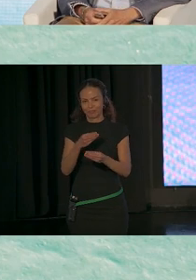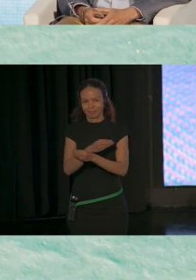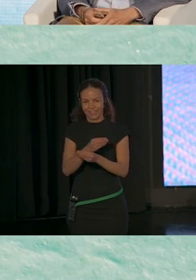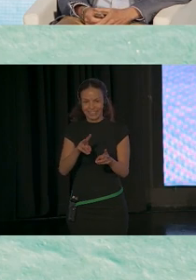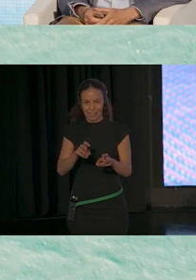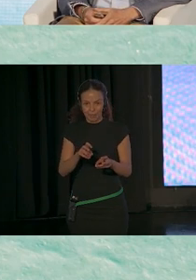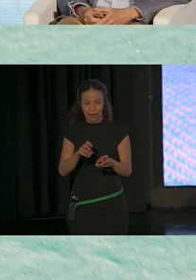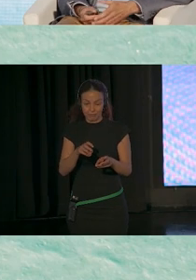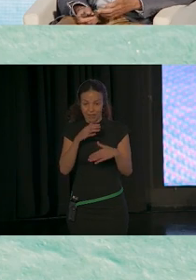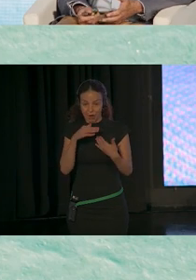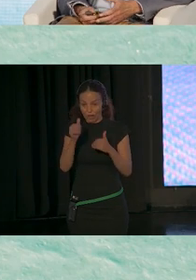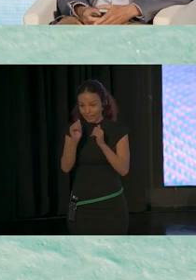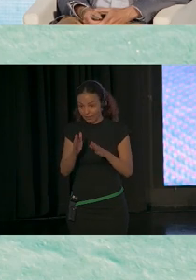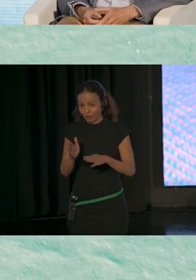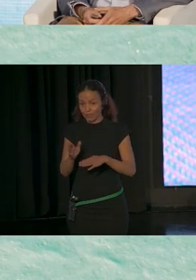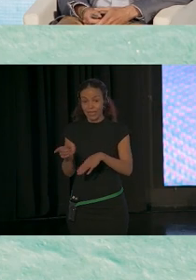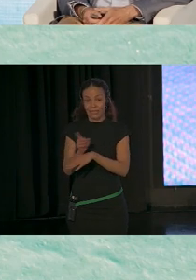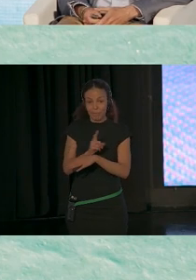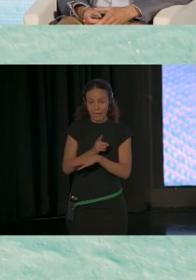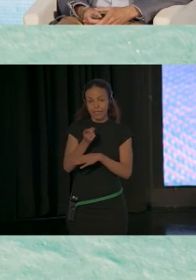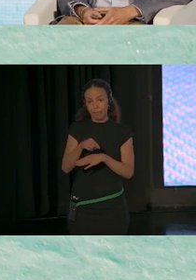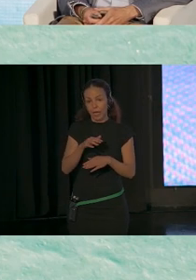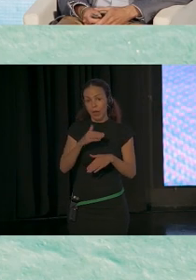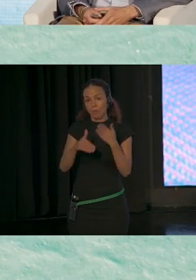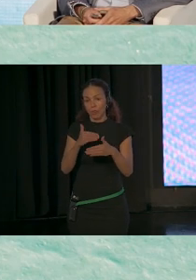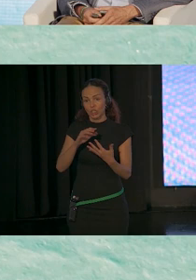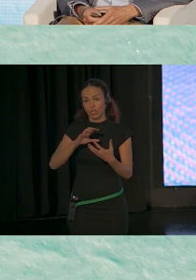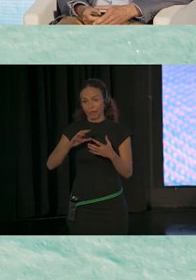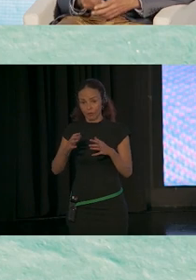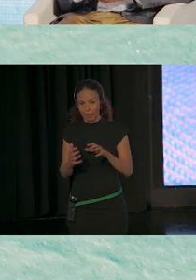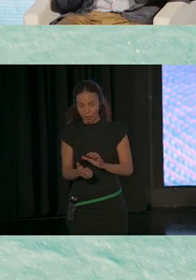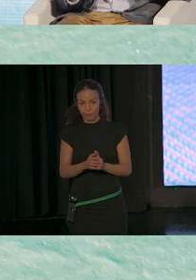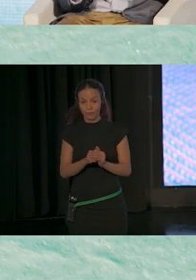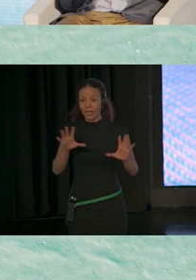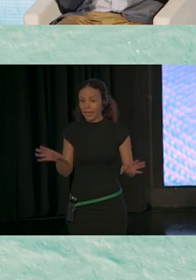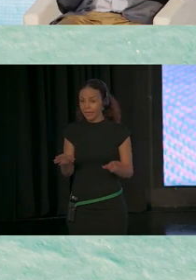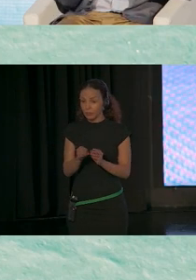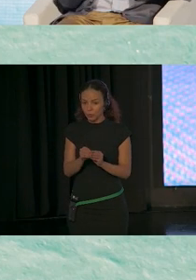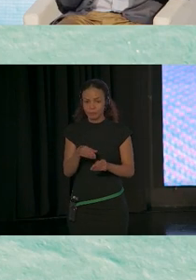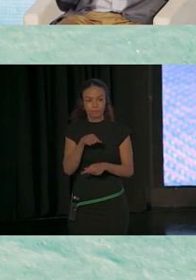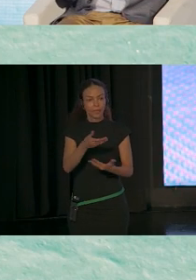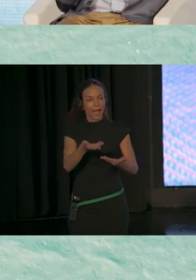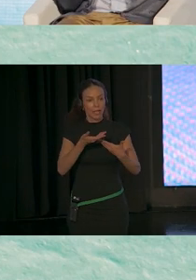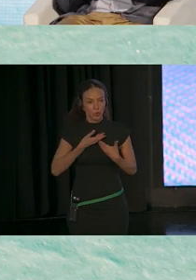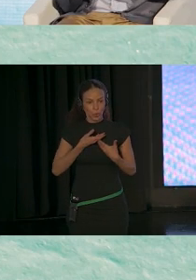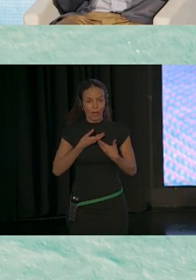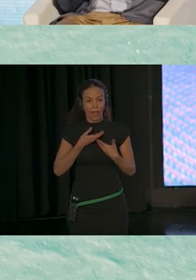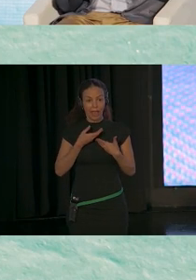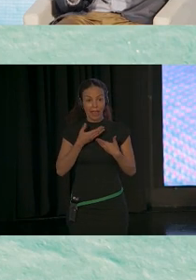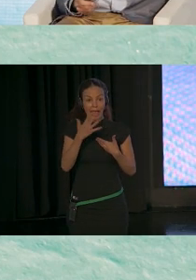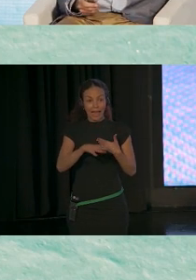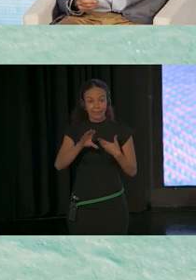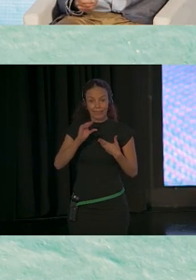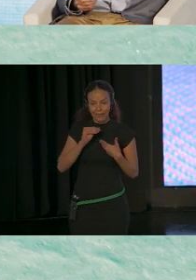este caso es la atención temprana y ese proceso de transformación. En definitiva, nos ayuda a entender y a orientar